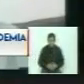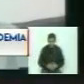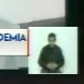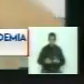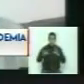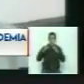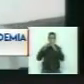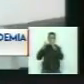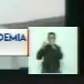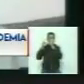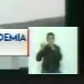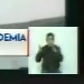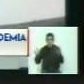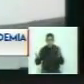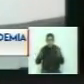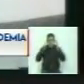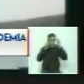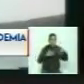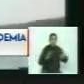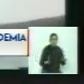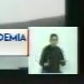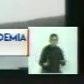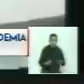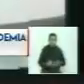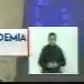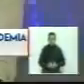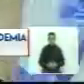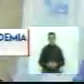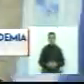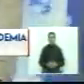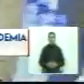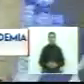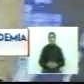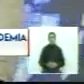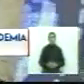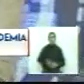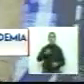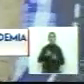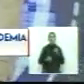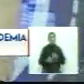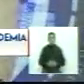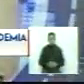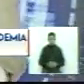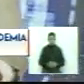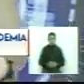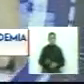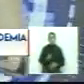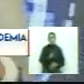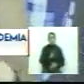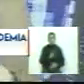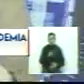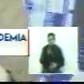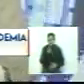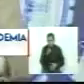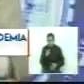cama, ¿dónde se van a atender? Y finalmente, doctor, le preguntaba también el tema de los que se automedican o los medicamentos